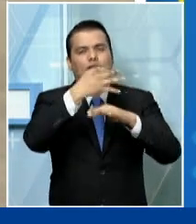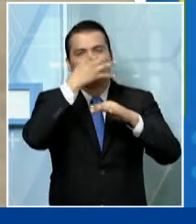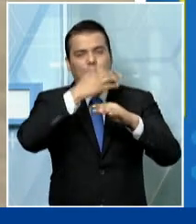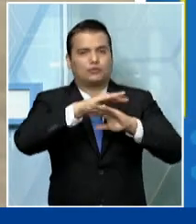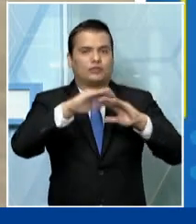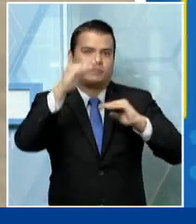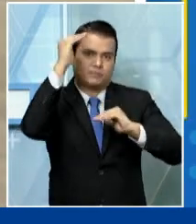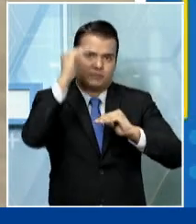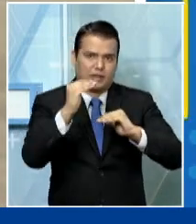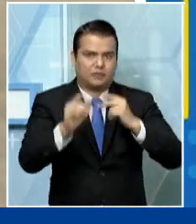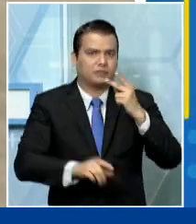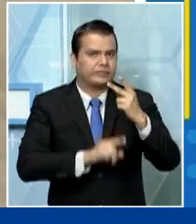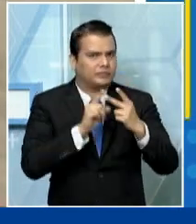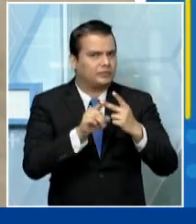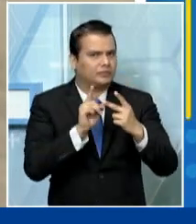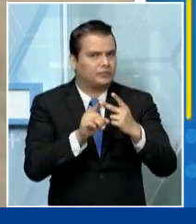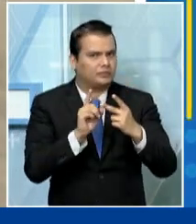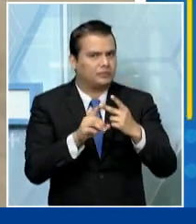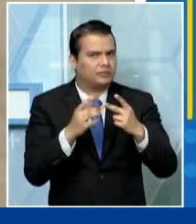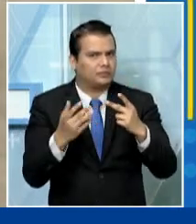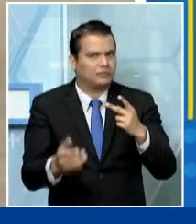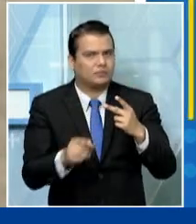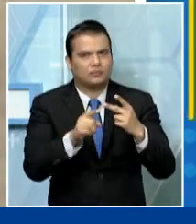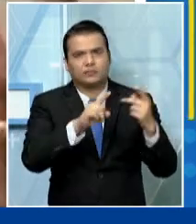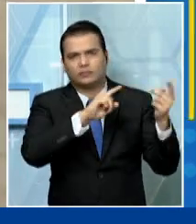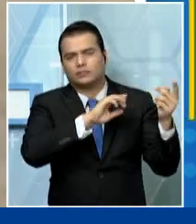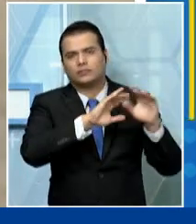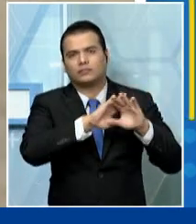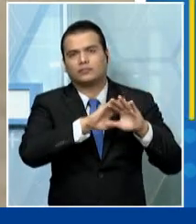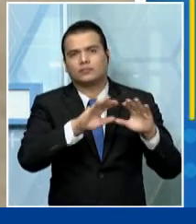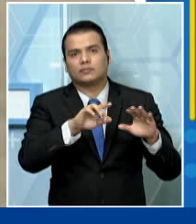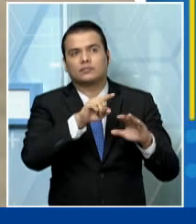territorio. Segundo, nos ayuda a cuidar y a cambiar por bonos